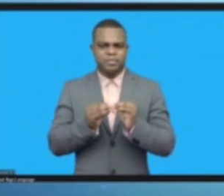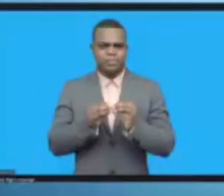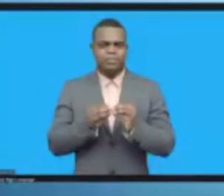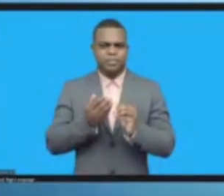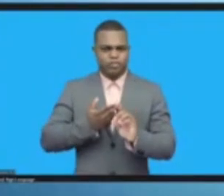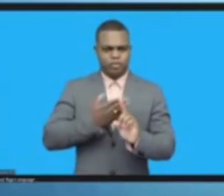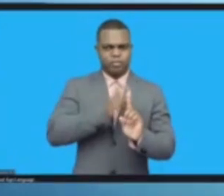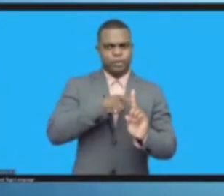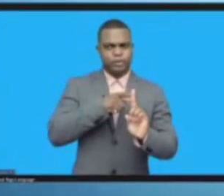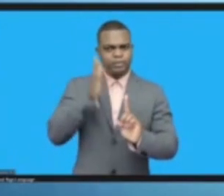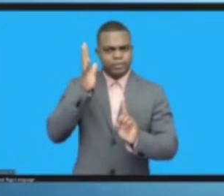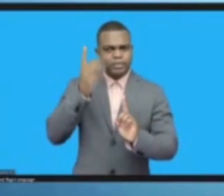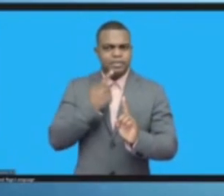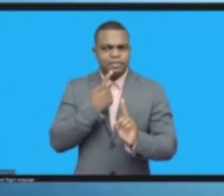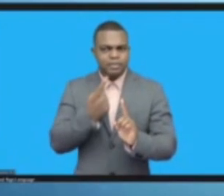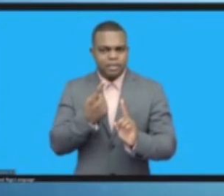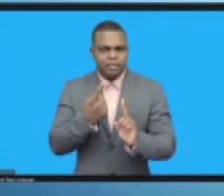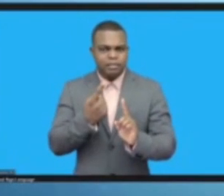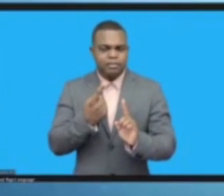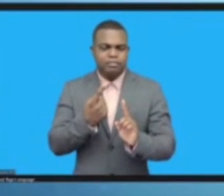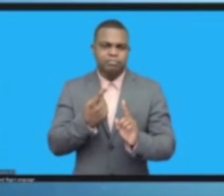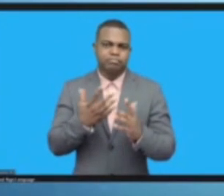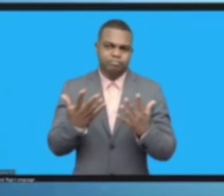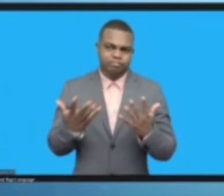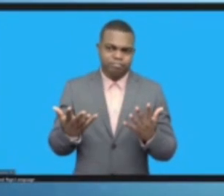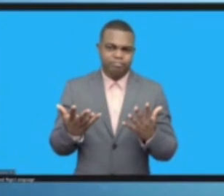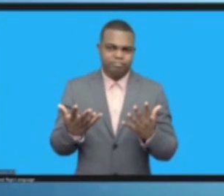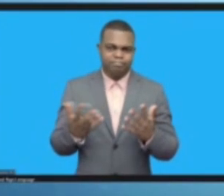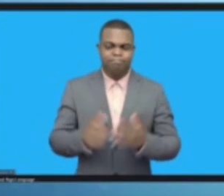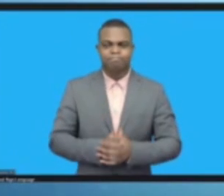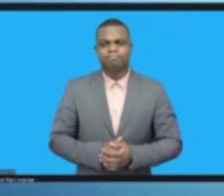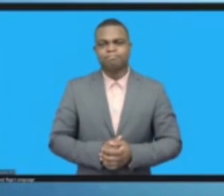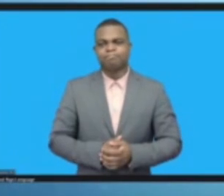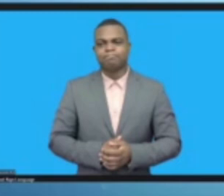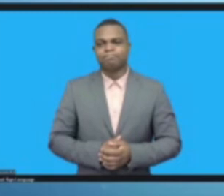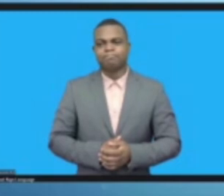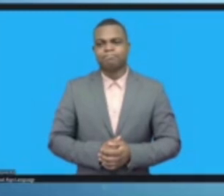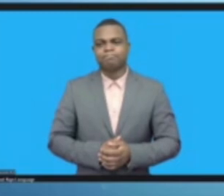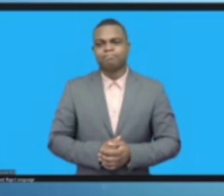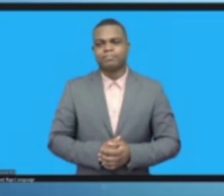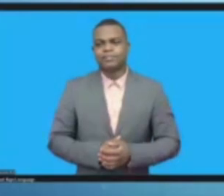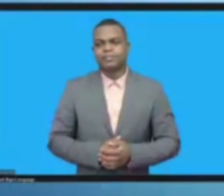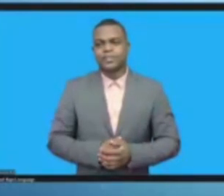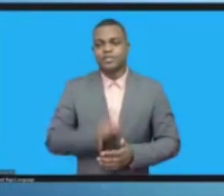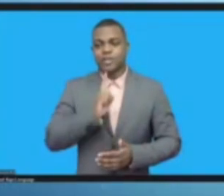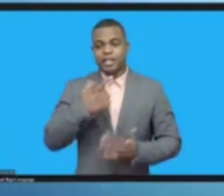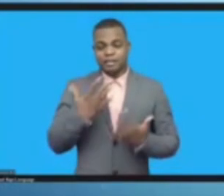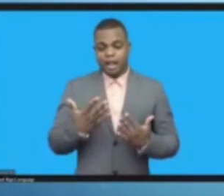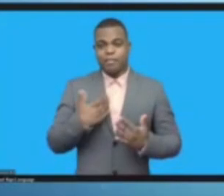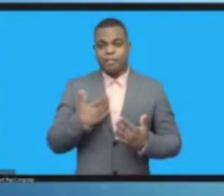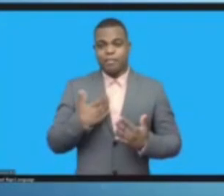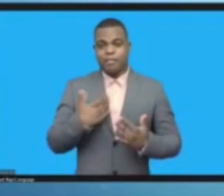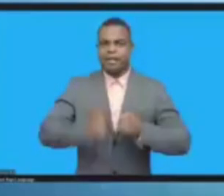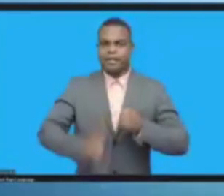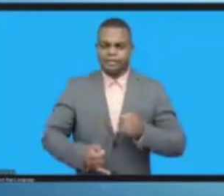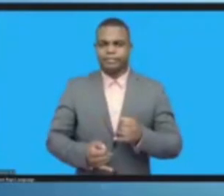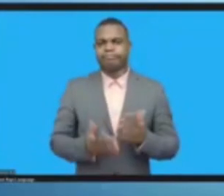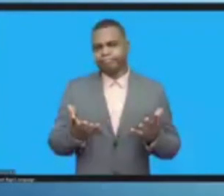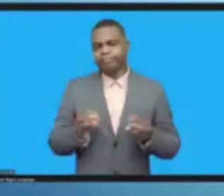hablar escuché lo que dijo winton No se preocupen solamente me voy a remangar